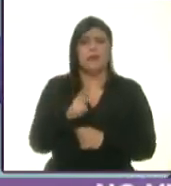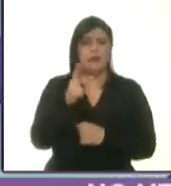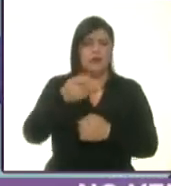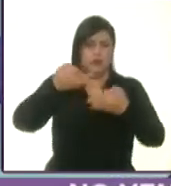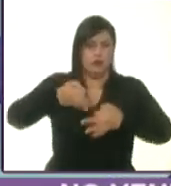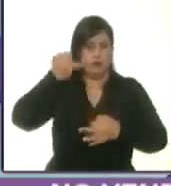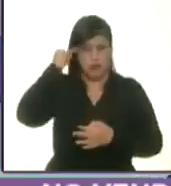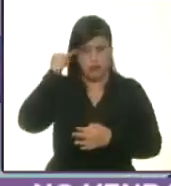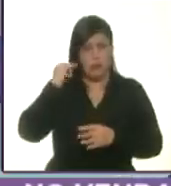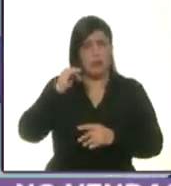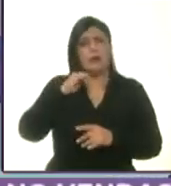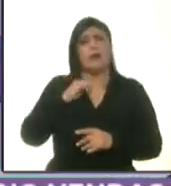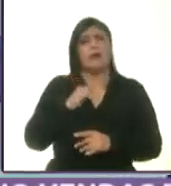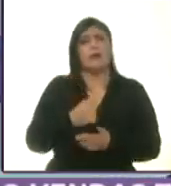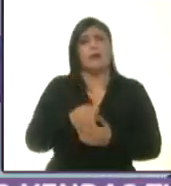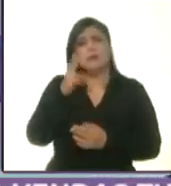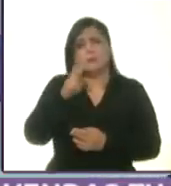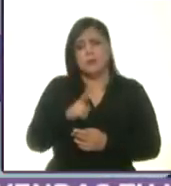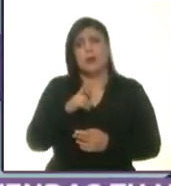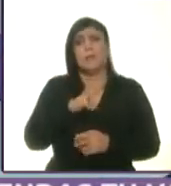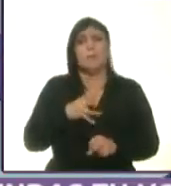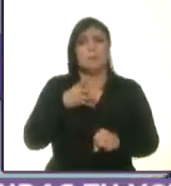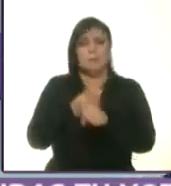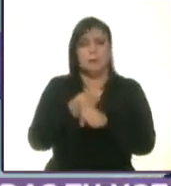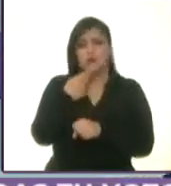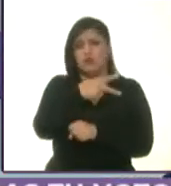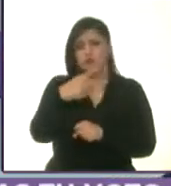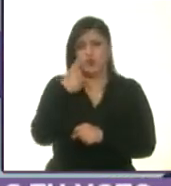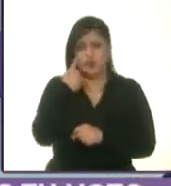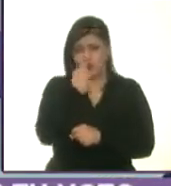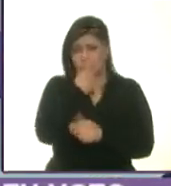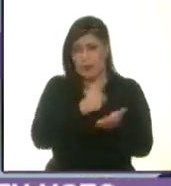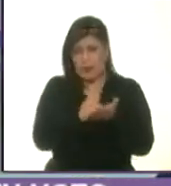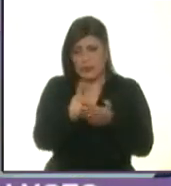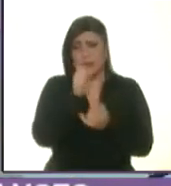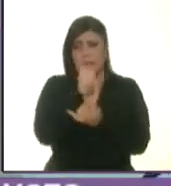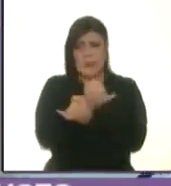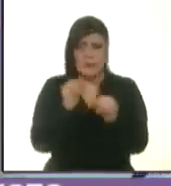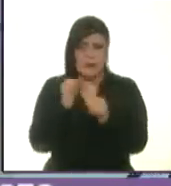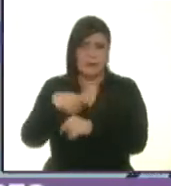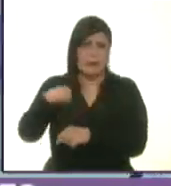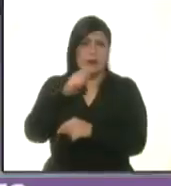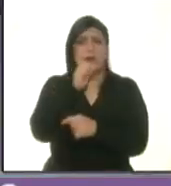indígenas reivindicando sus derechos y sus libertades